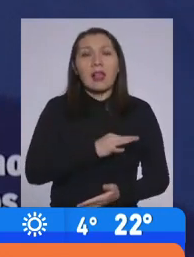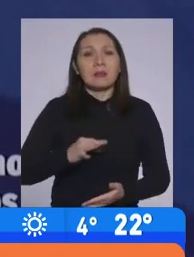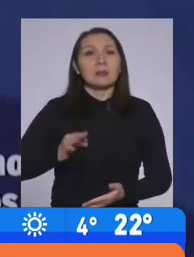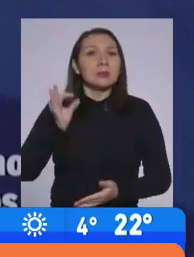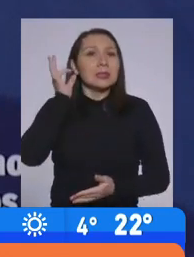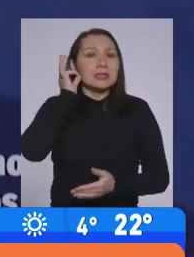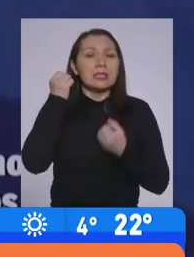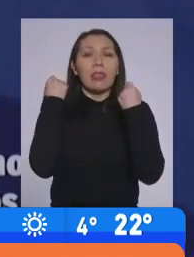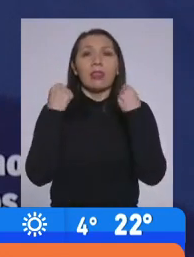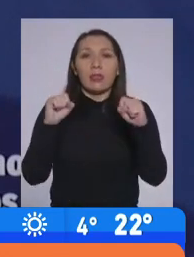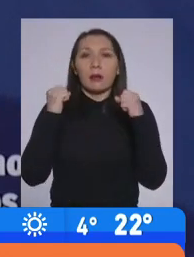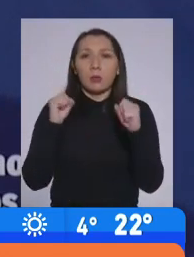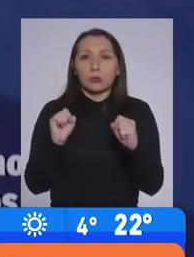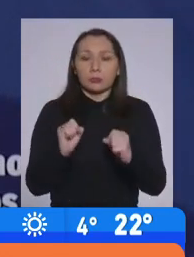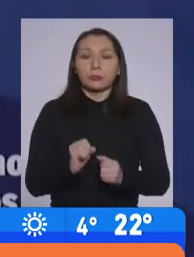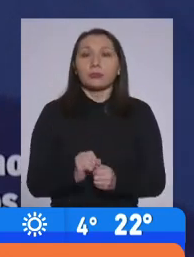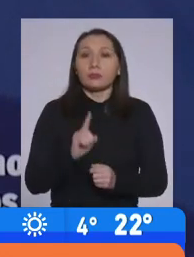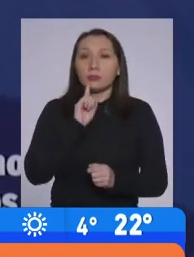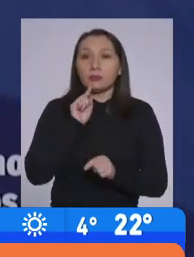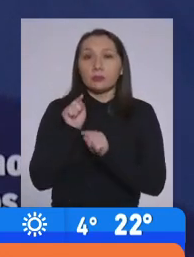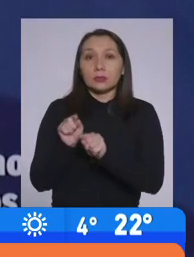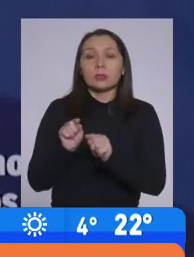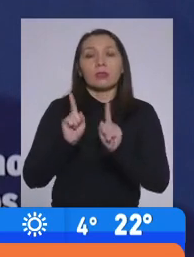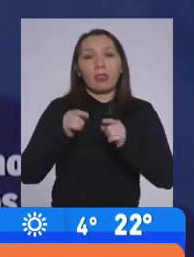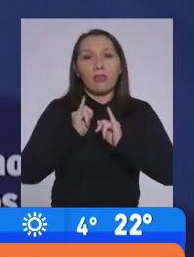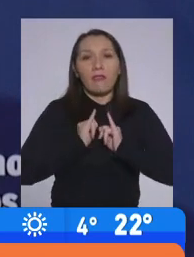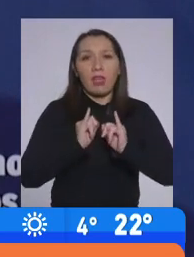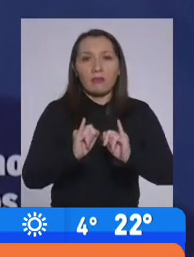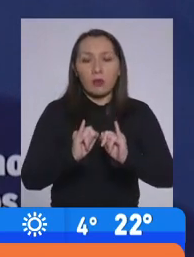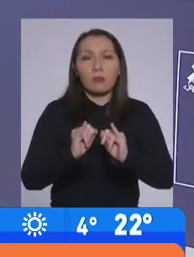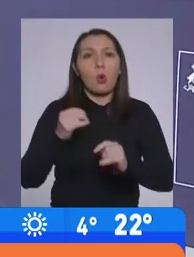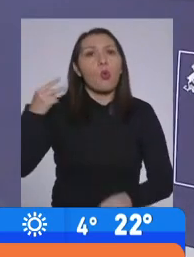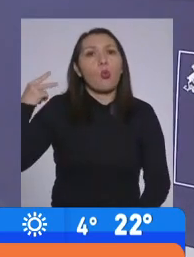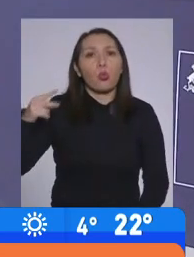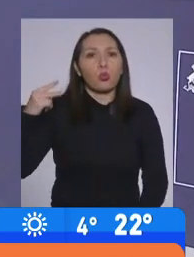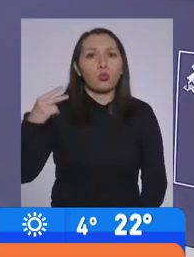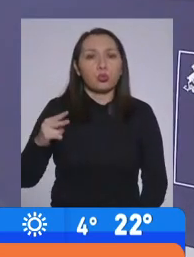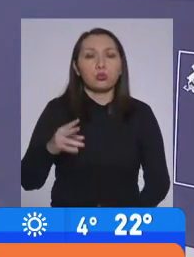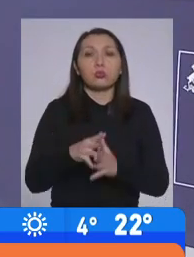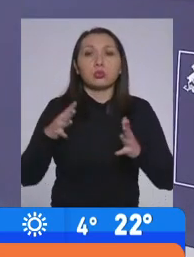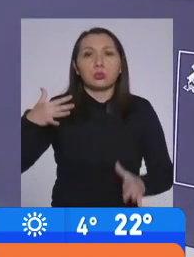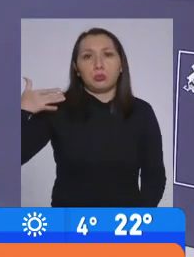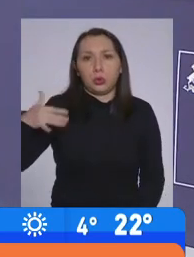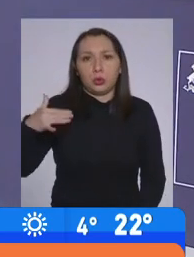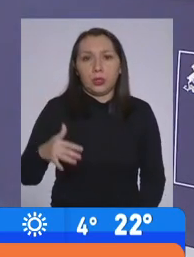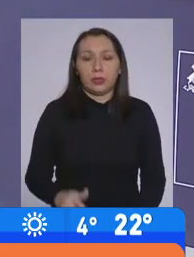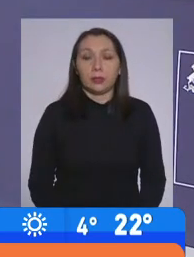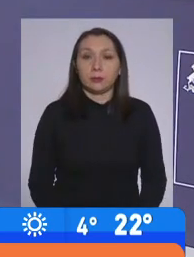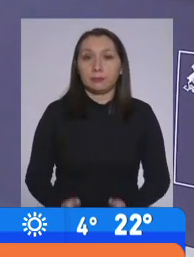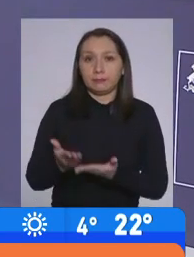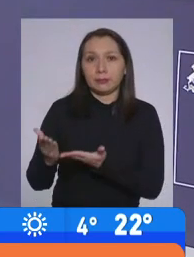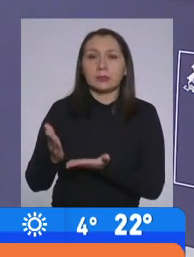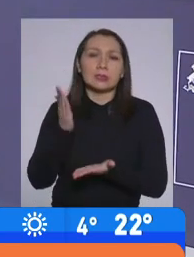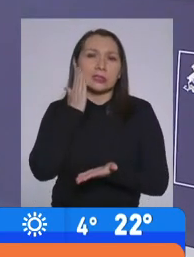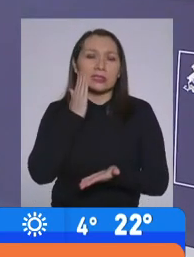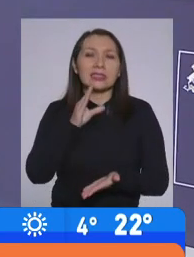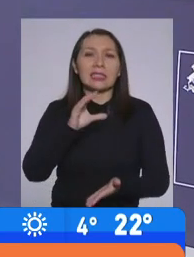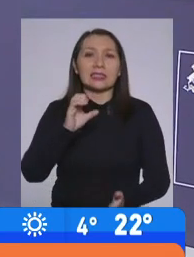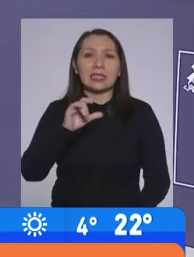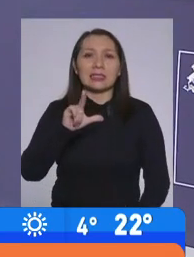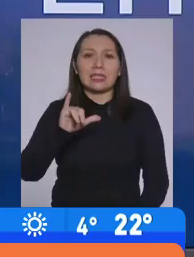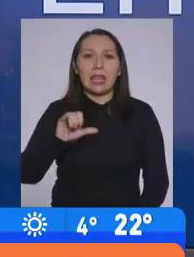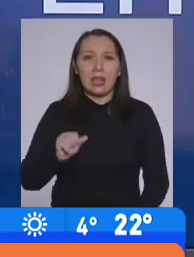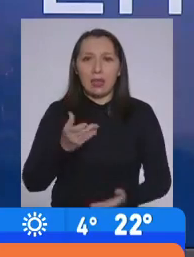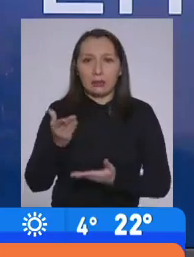ministra del deporte quien tiene que comunicarnos una noticia muy importante quería a cecilia te deseo la